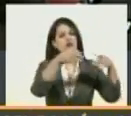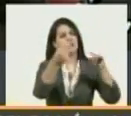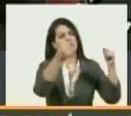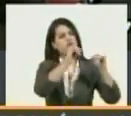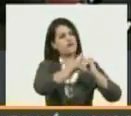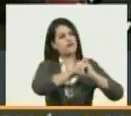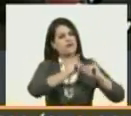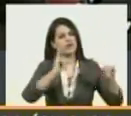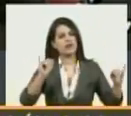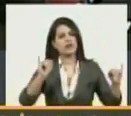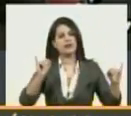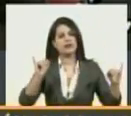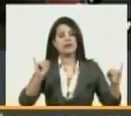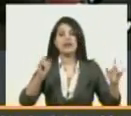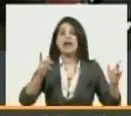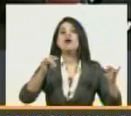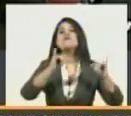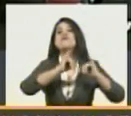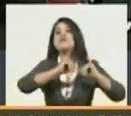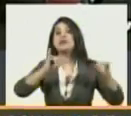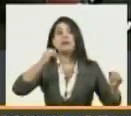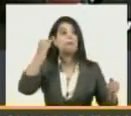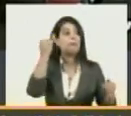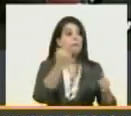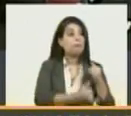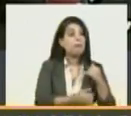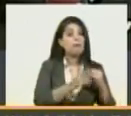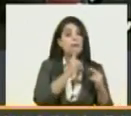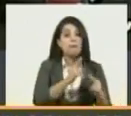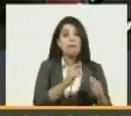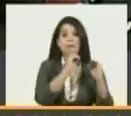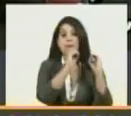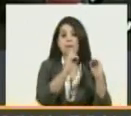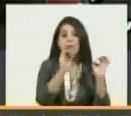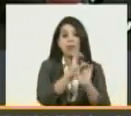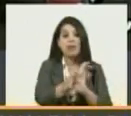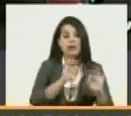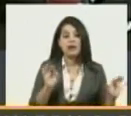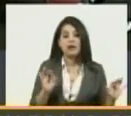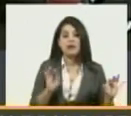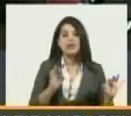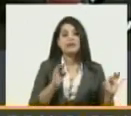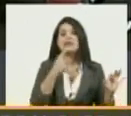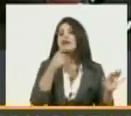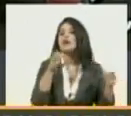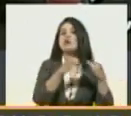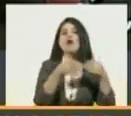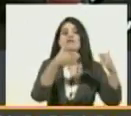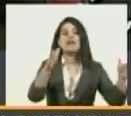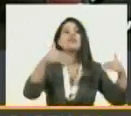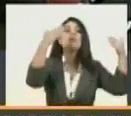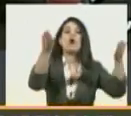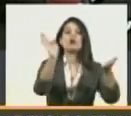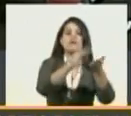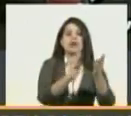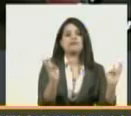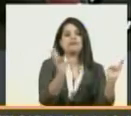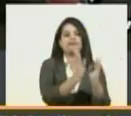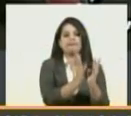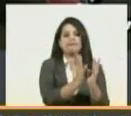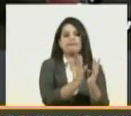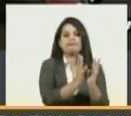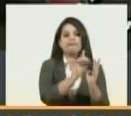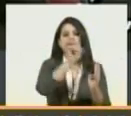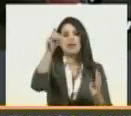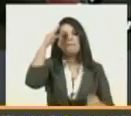que culminó sin culminar también, curiosamente, porque entonces ahora la reunión queda abierta para realizarse en Cancún